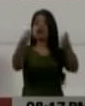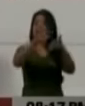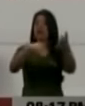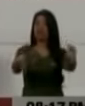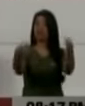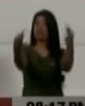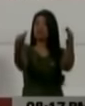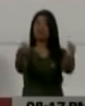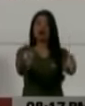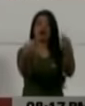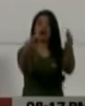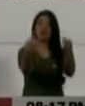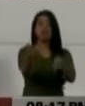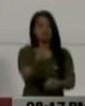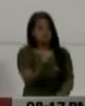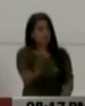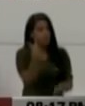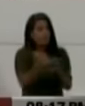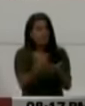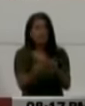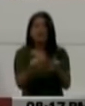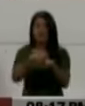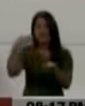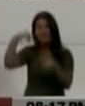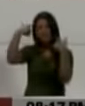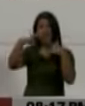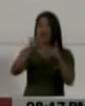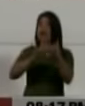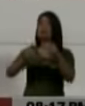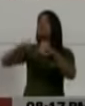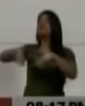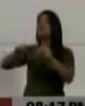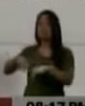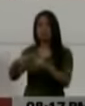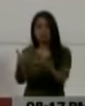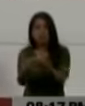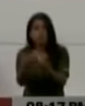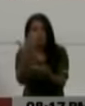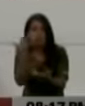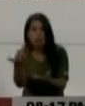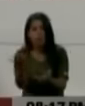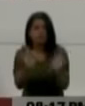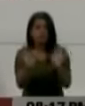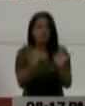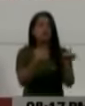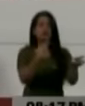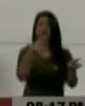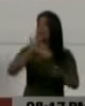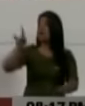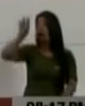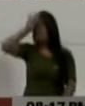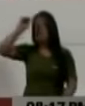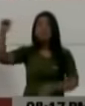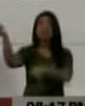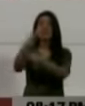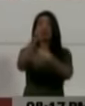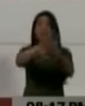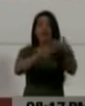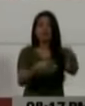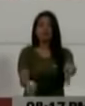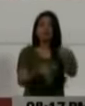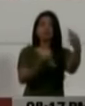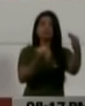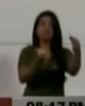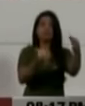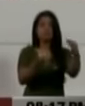mostraba. Nadie la mostraba. No, que el Papa mandó una carta. Mentira, el Papa jamás ha